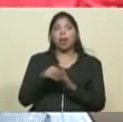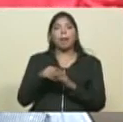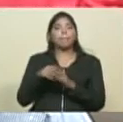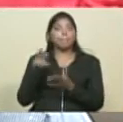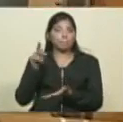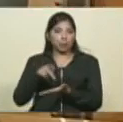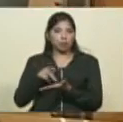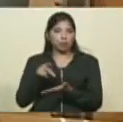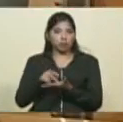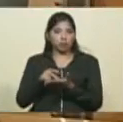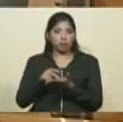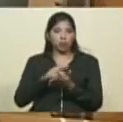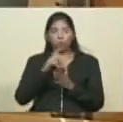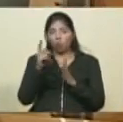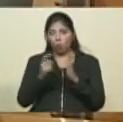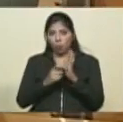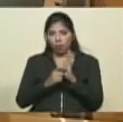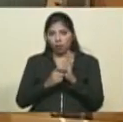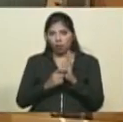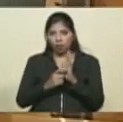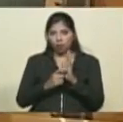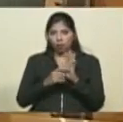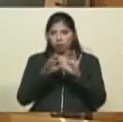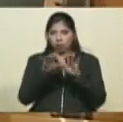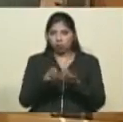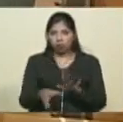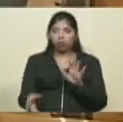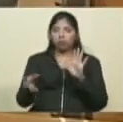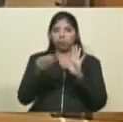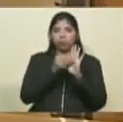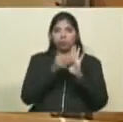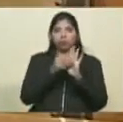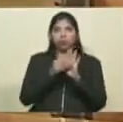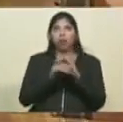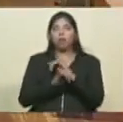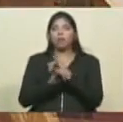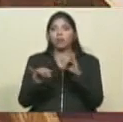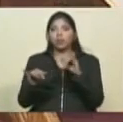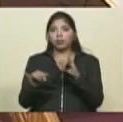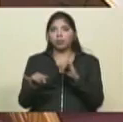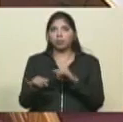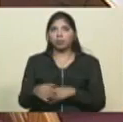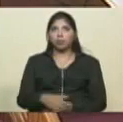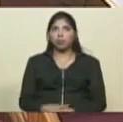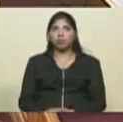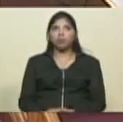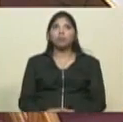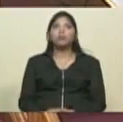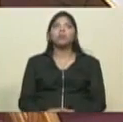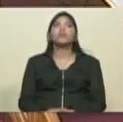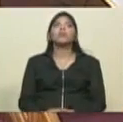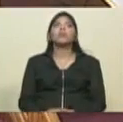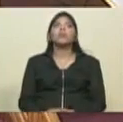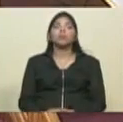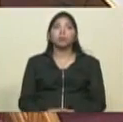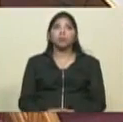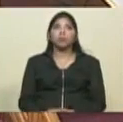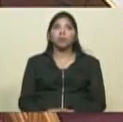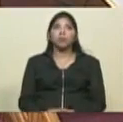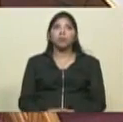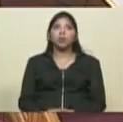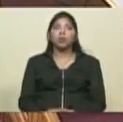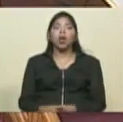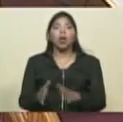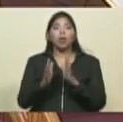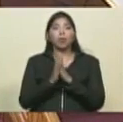el transcurso de dicha sesión especial. Es todo, ciudadano presidente. Se somete a aprobación con la señal de